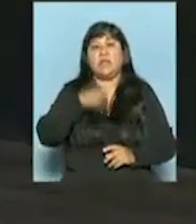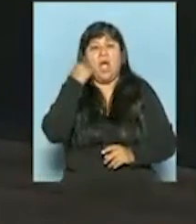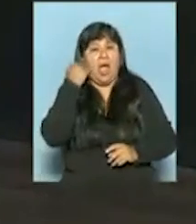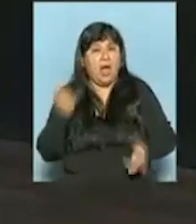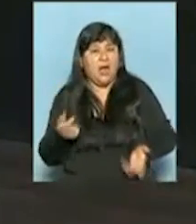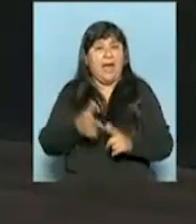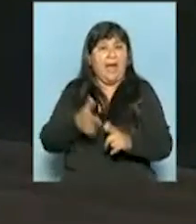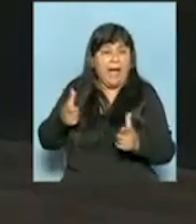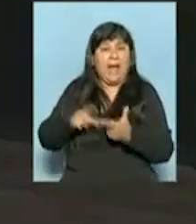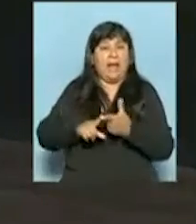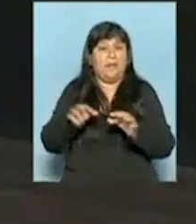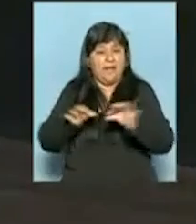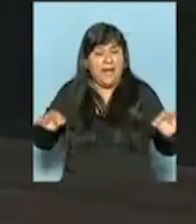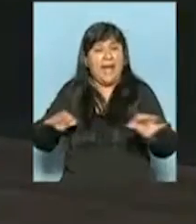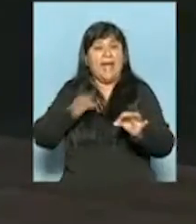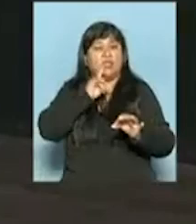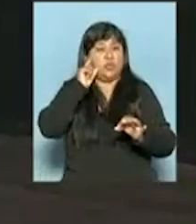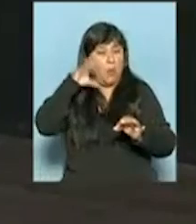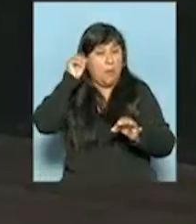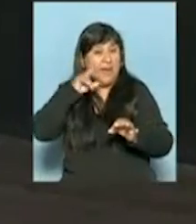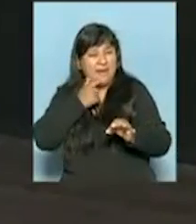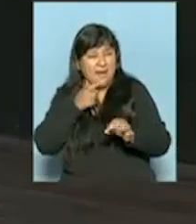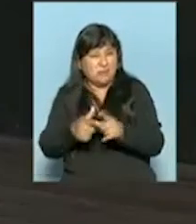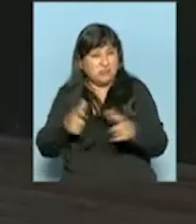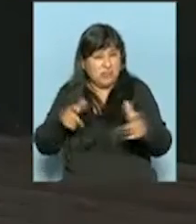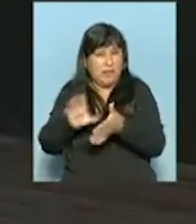de armas, de tumberas, todo lo que escuchábamos en la nota con el ministro Corro.